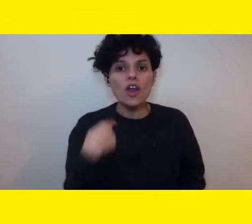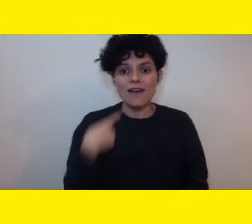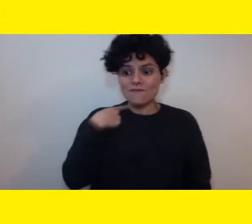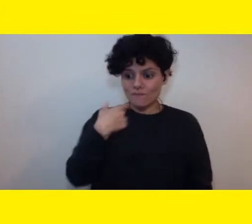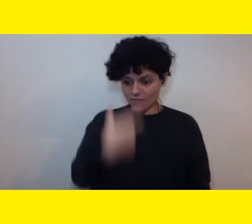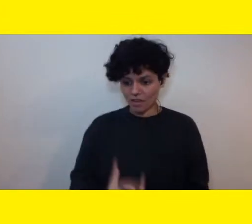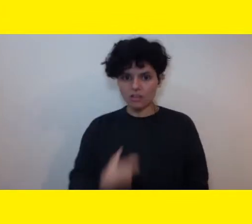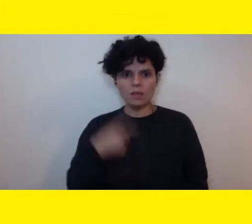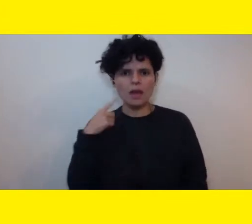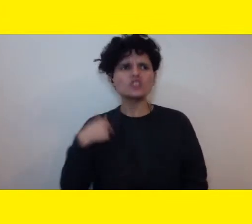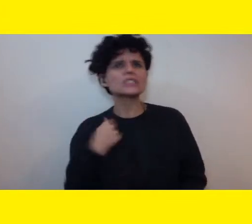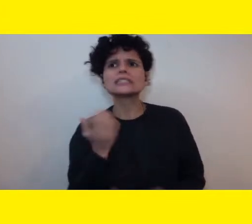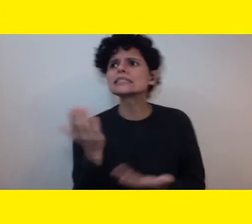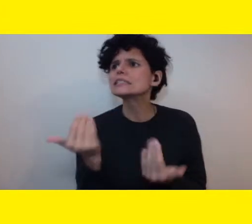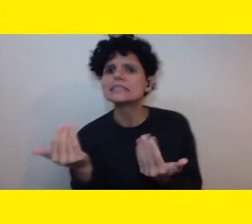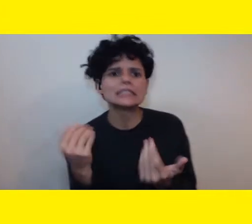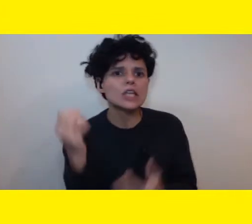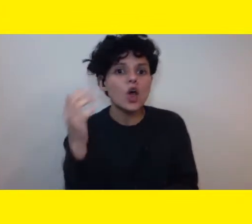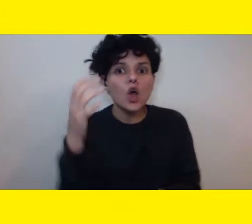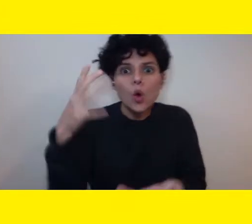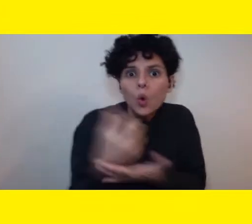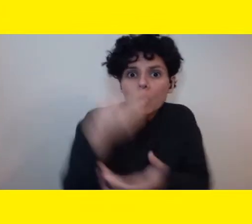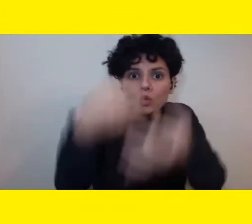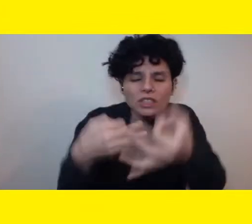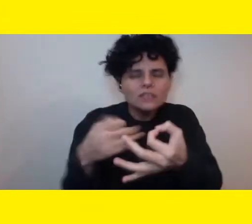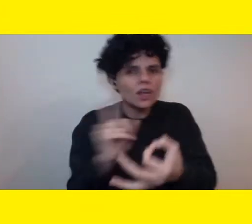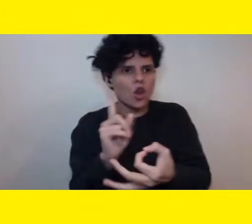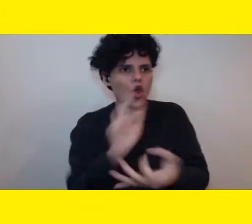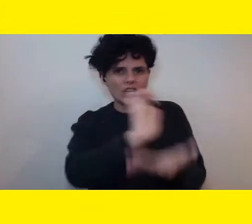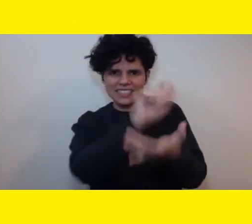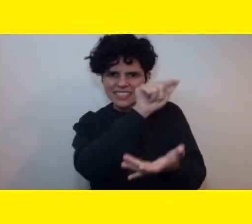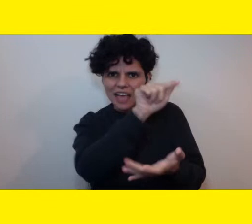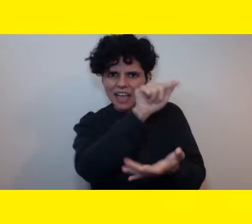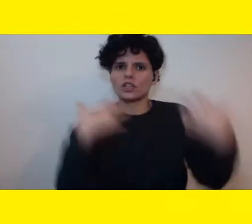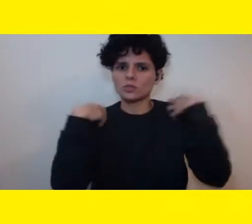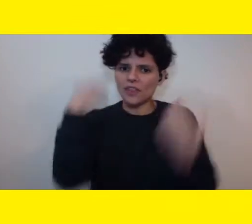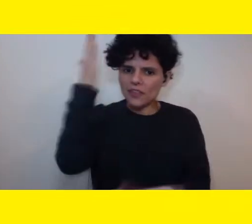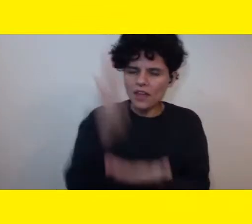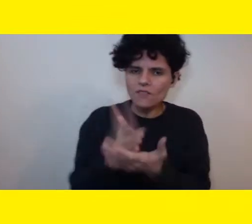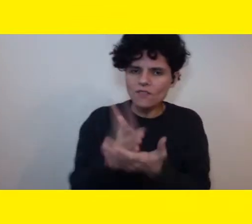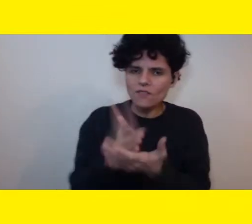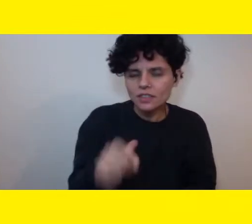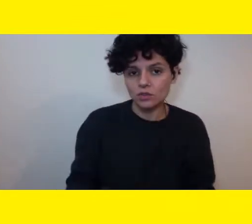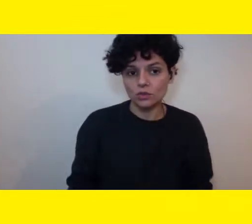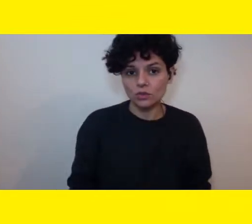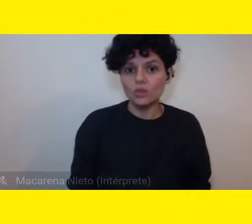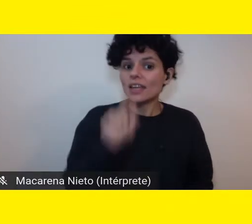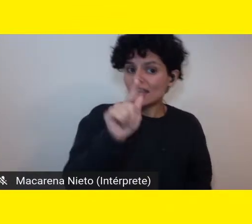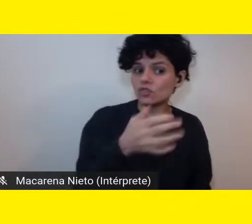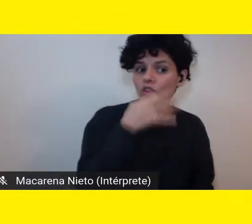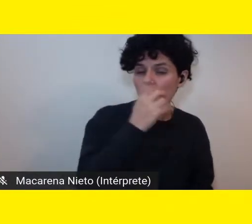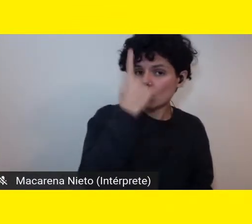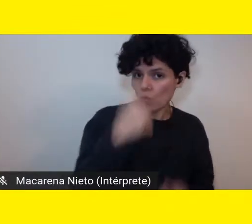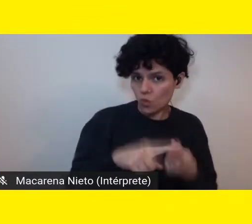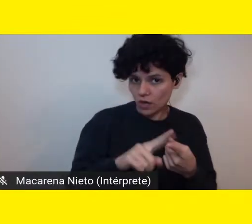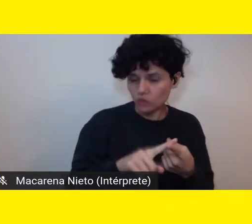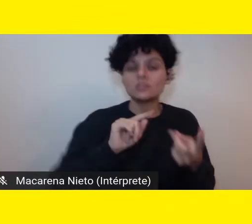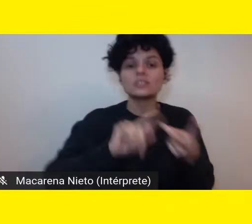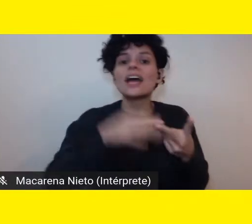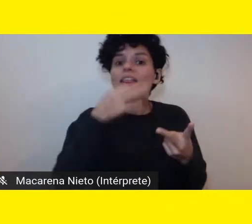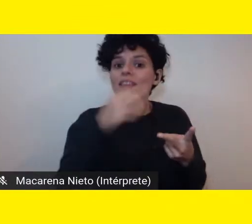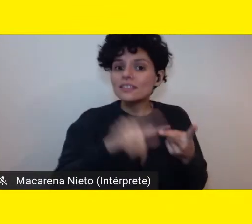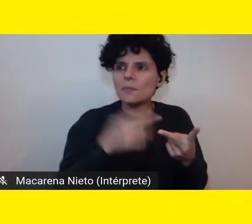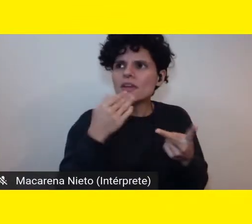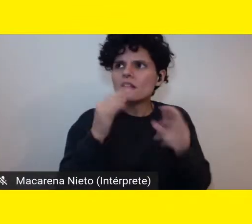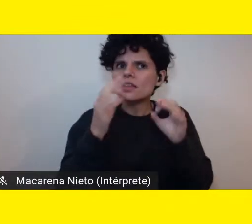sino que es el Estado el responsable de hacerlo, ¿ya? Pero además hay otro aspecto muy importante, que también algo mencionó